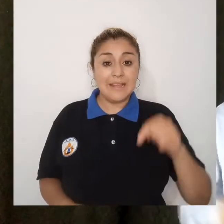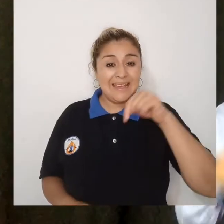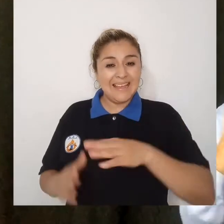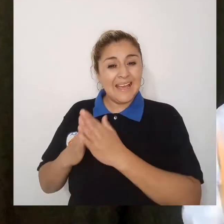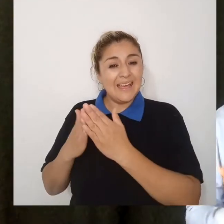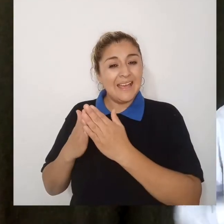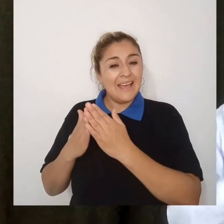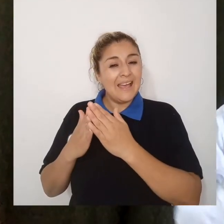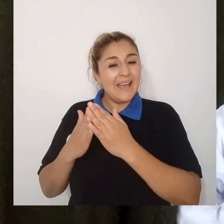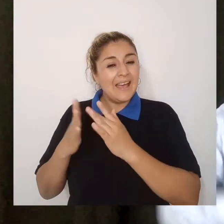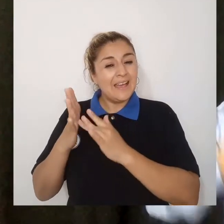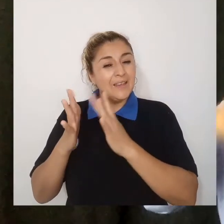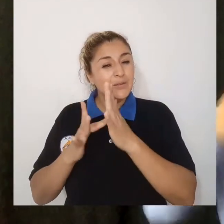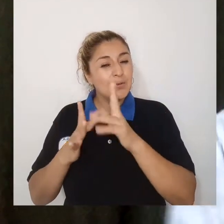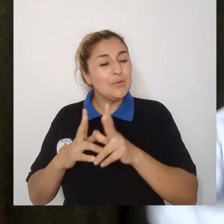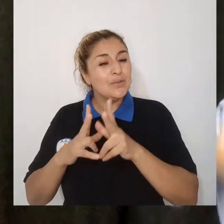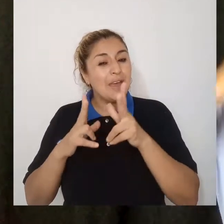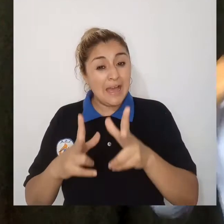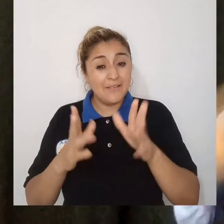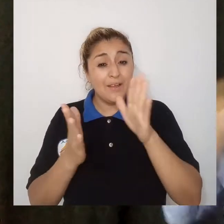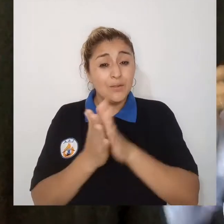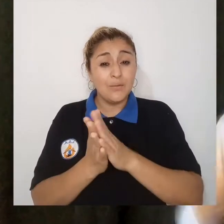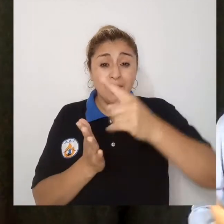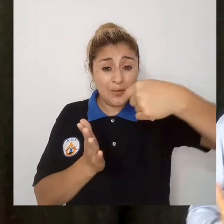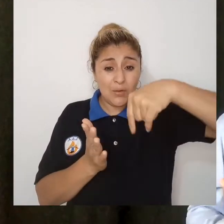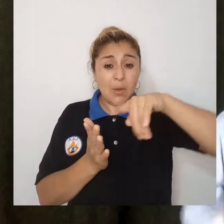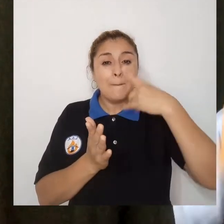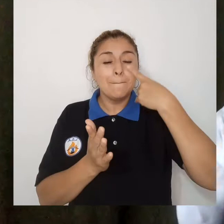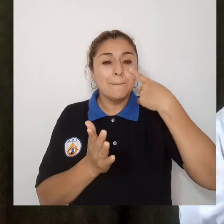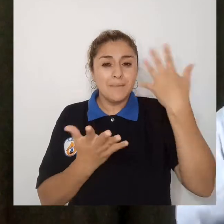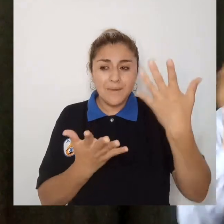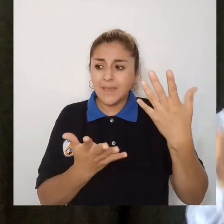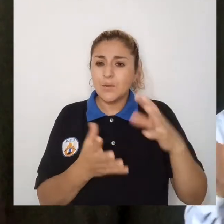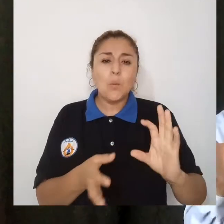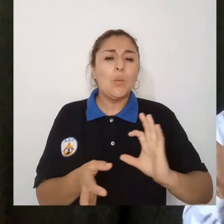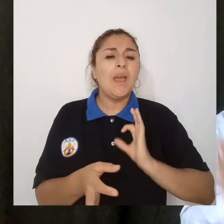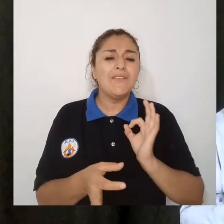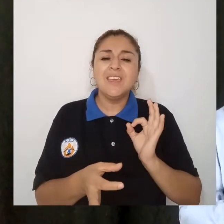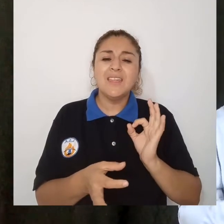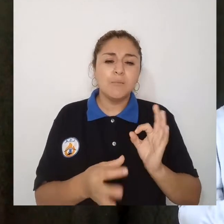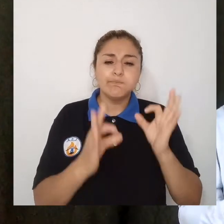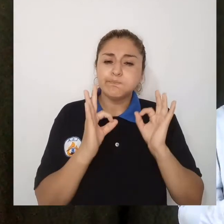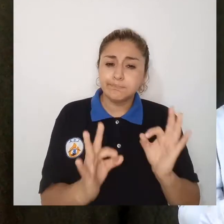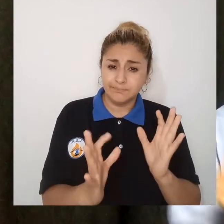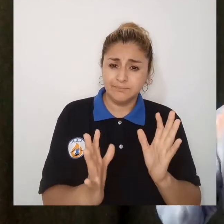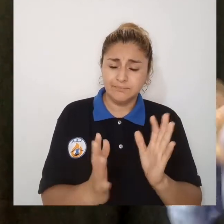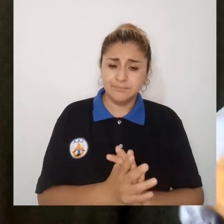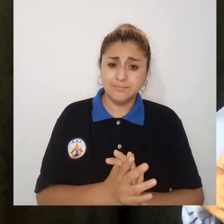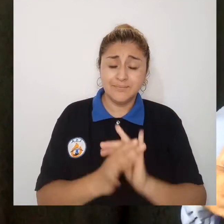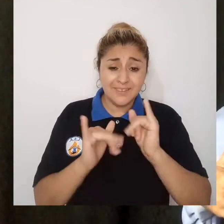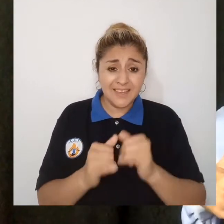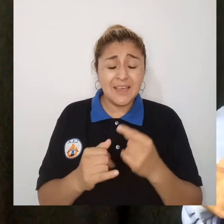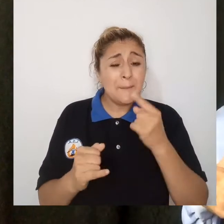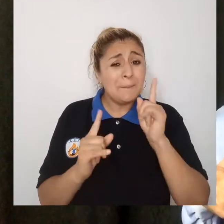jesús habla de vivir a plenitud y de manera coherente de acuerdo a los tiempos antes de la